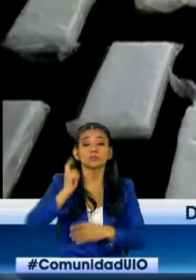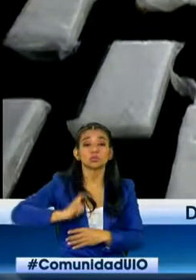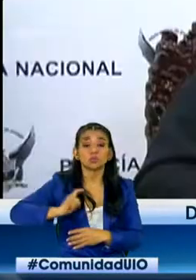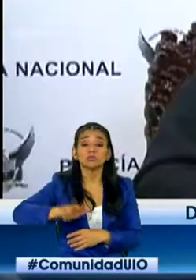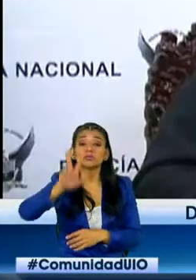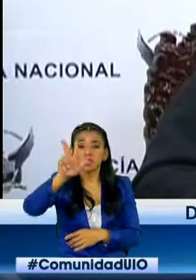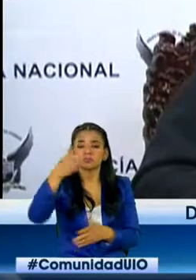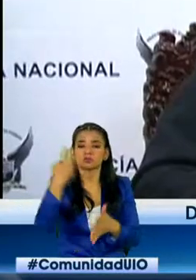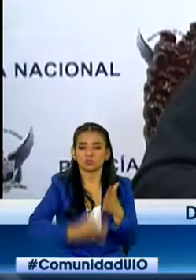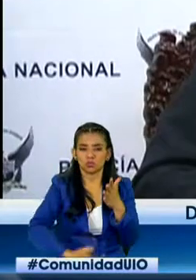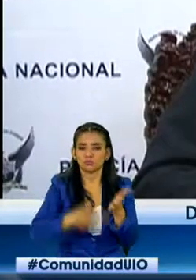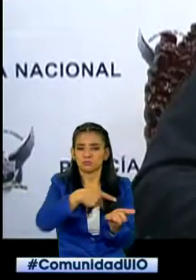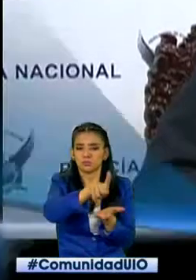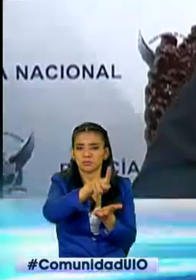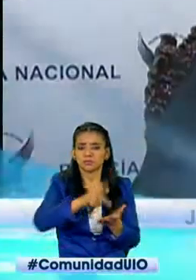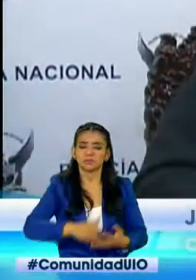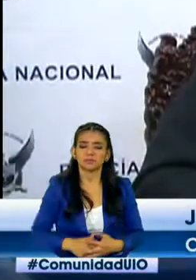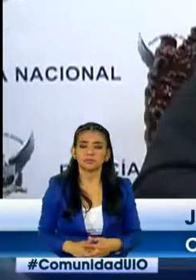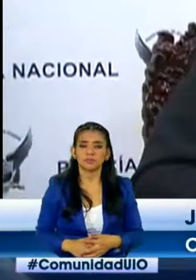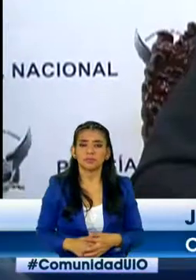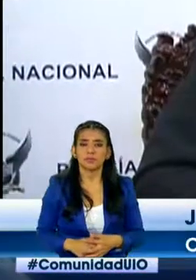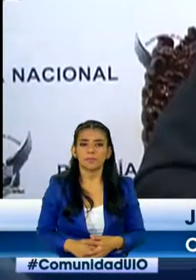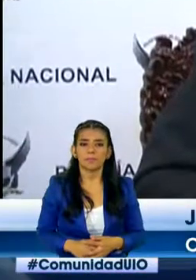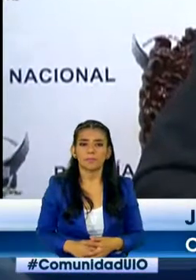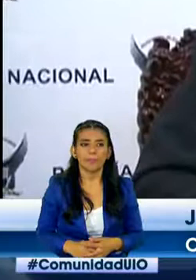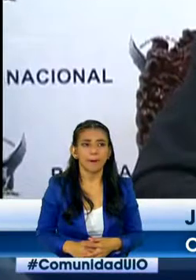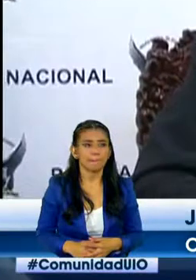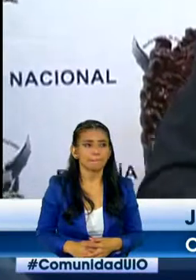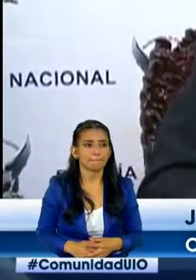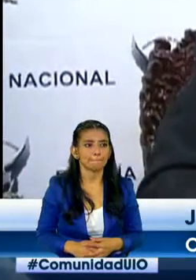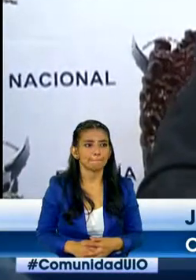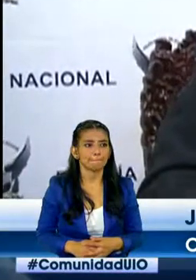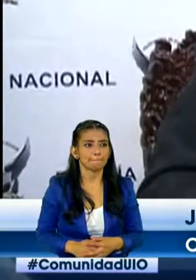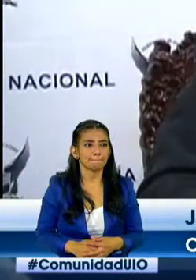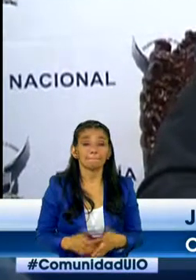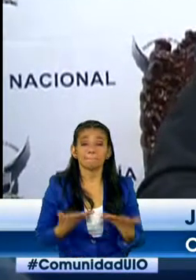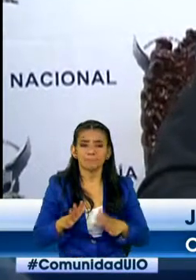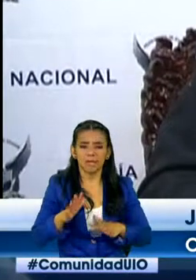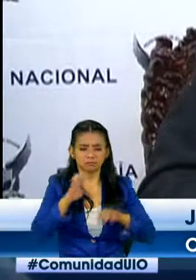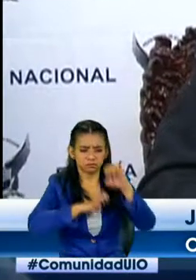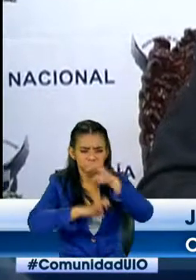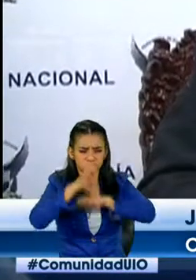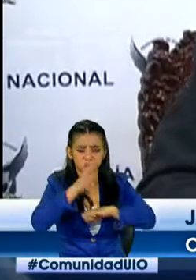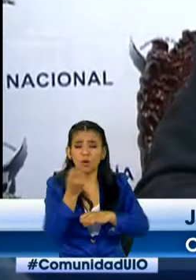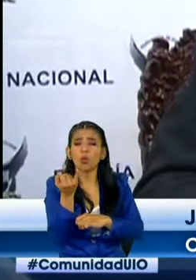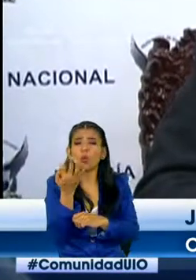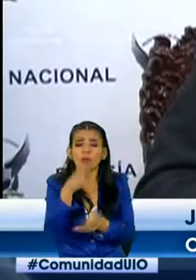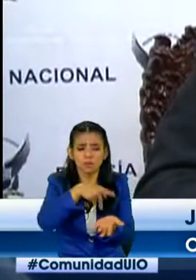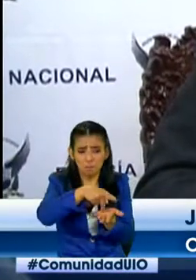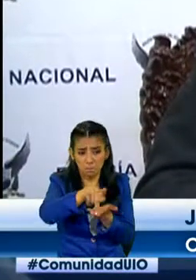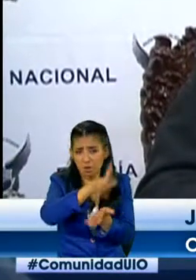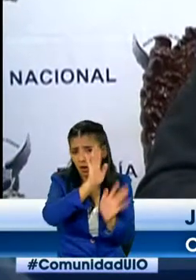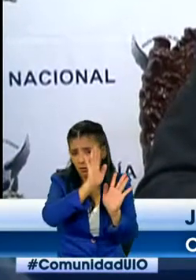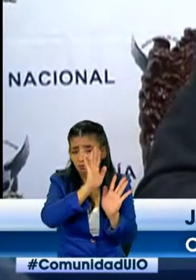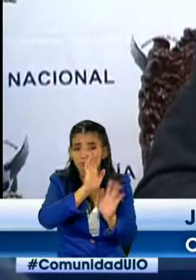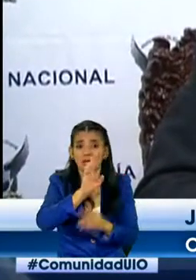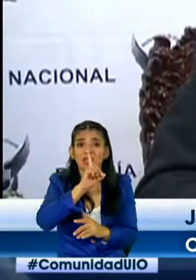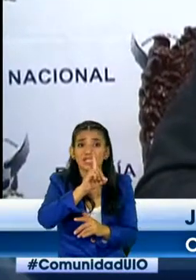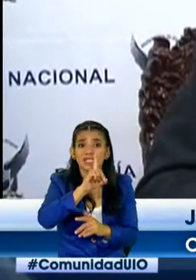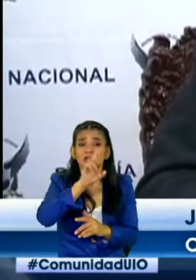como multa. El cual, luego de hacerle una inspección minuciosa de su, que el valor de esta sustancia en el mercado negro